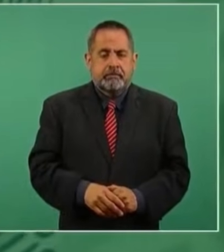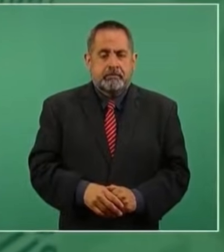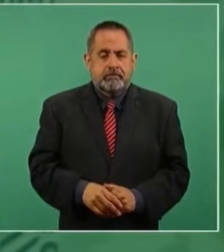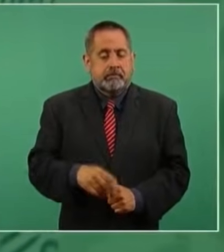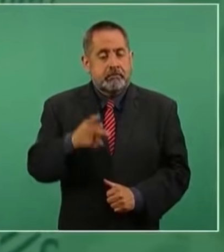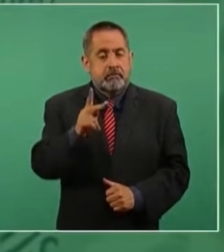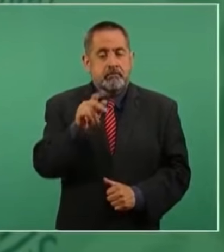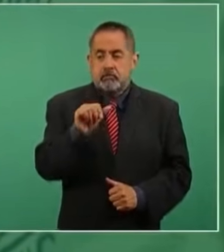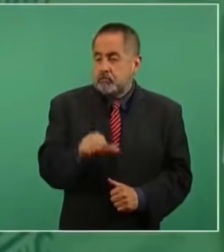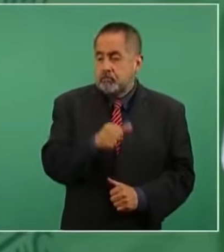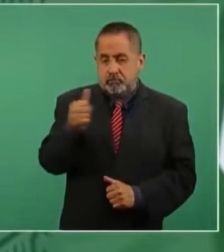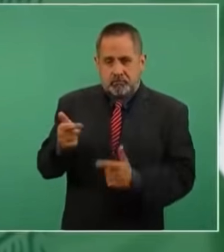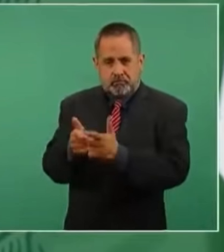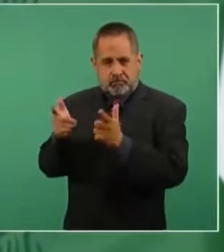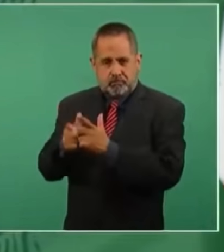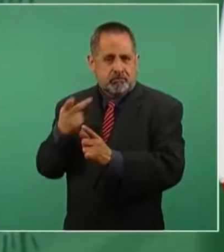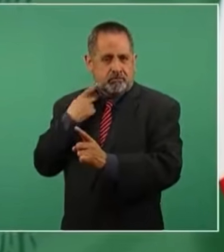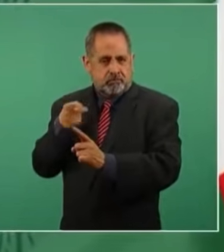Pero el otro partido…